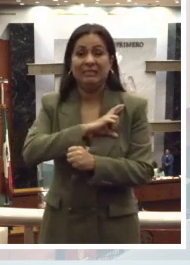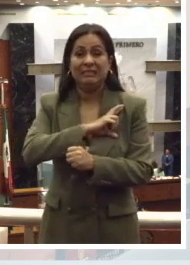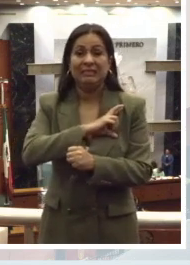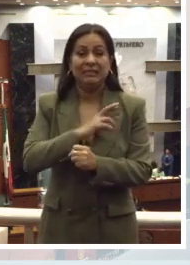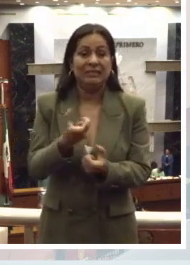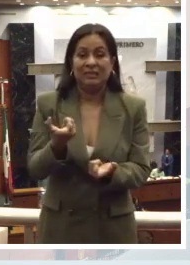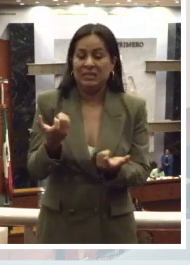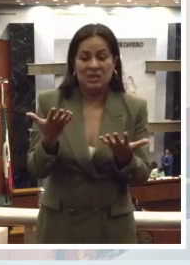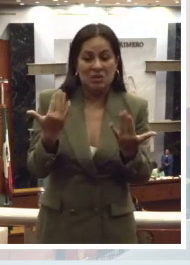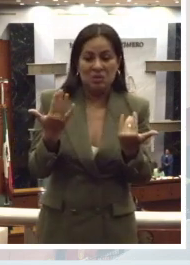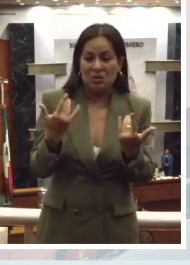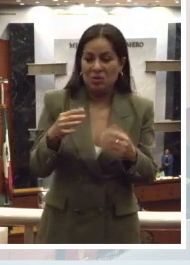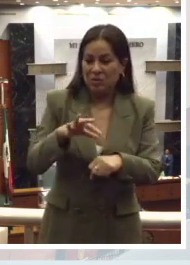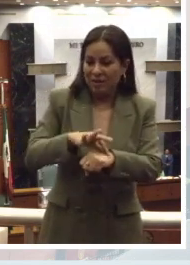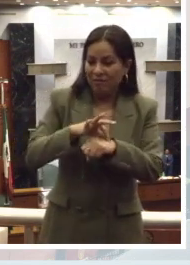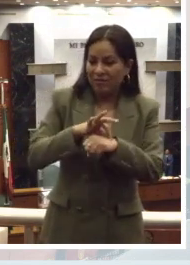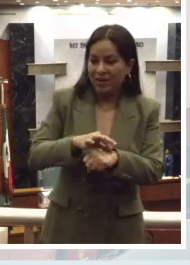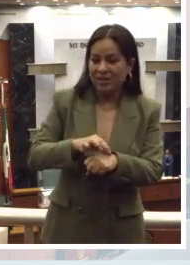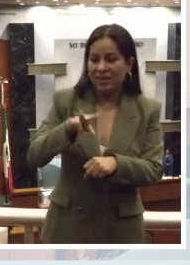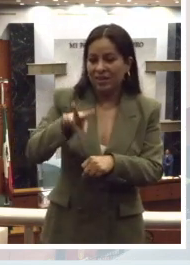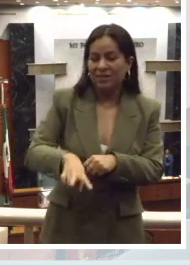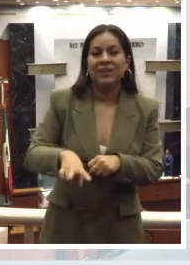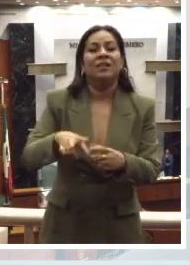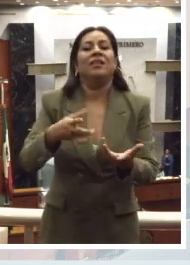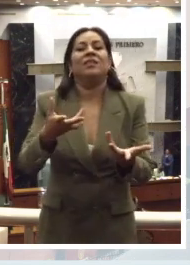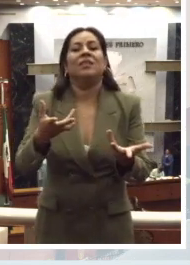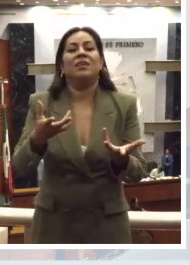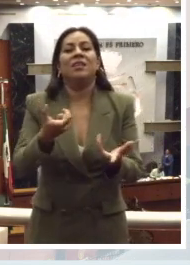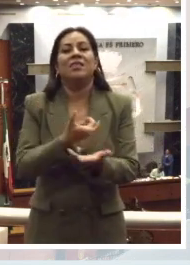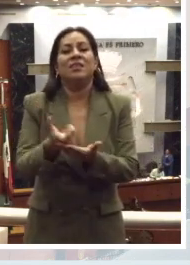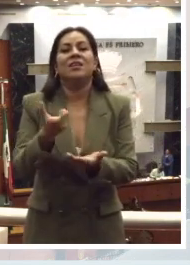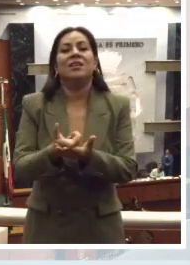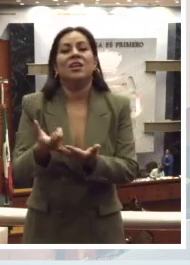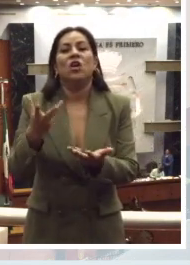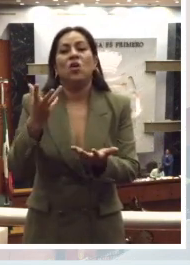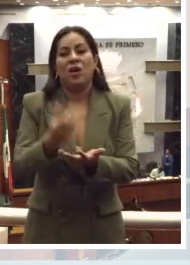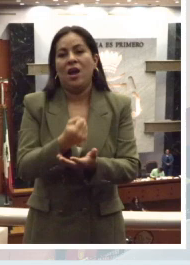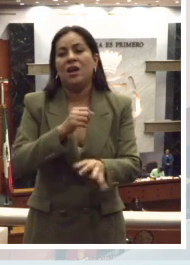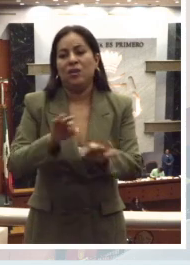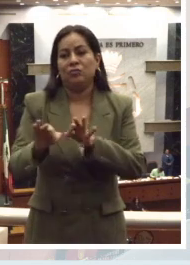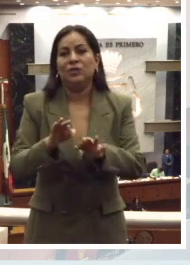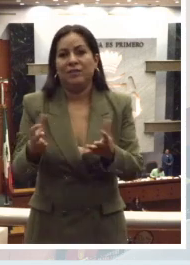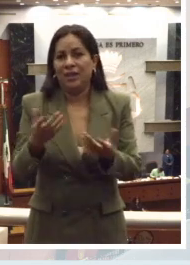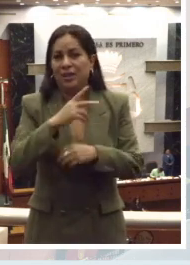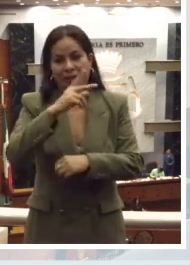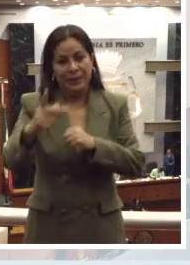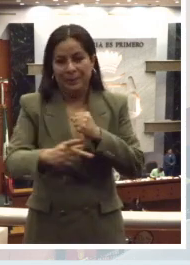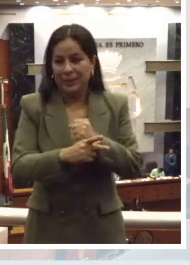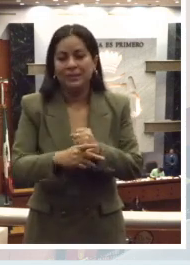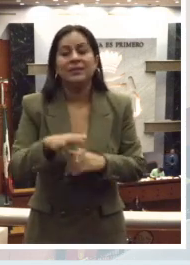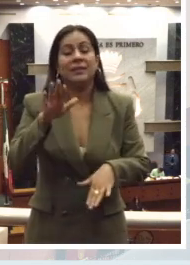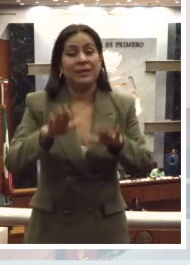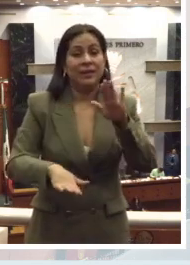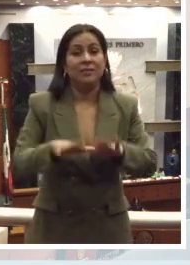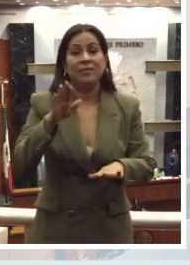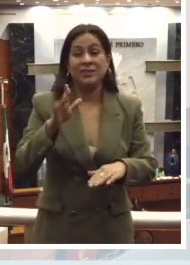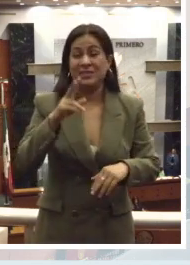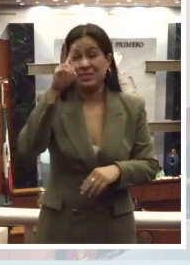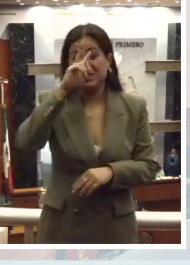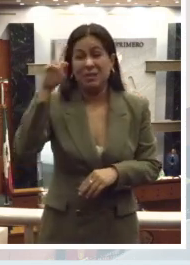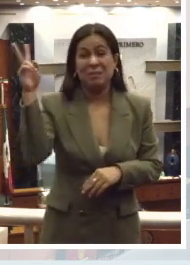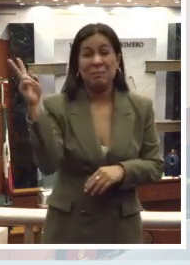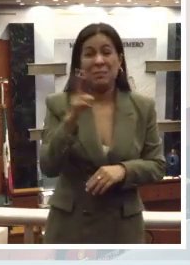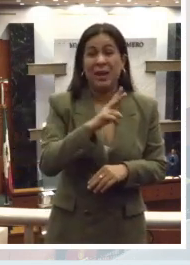que no reflejan la realidad económica del país y que en muchos casos superan la capacidad adquisitiva de